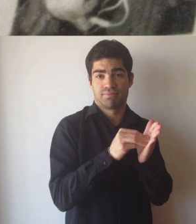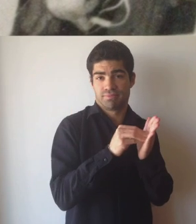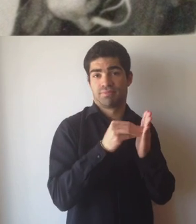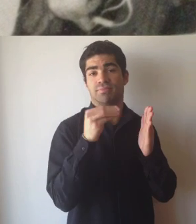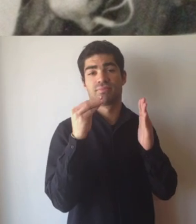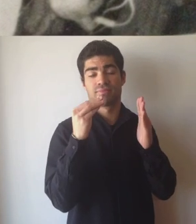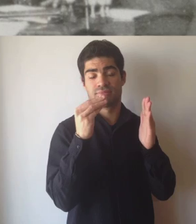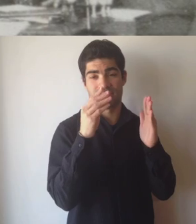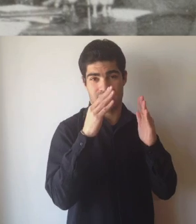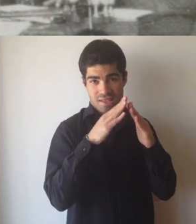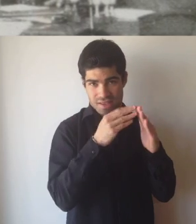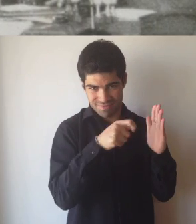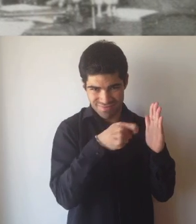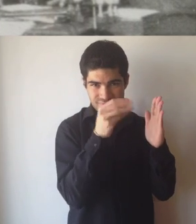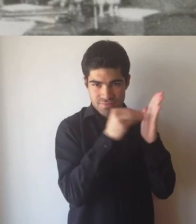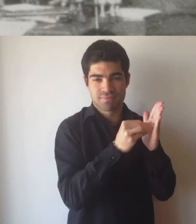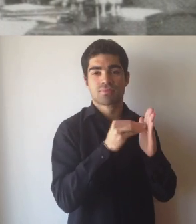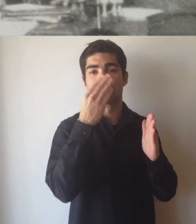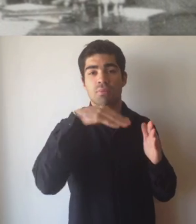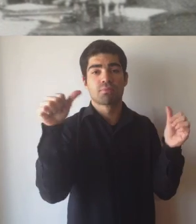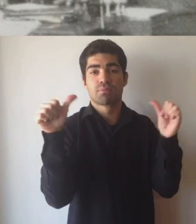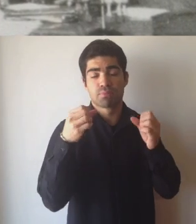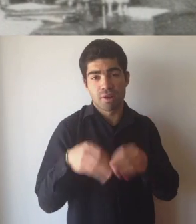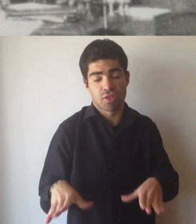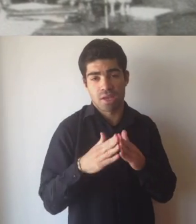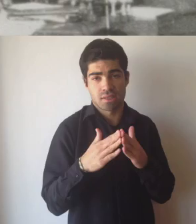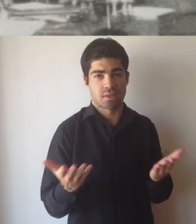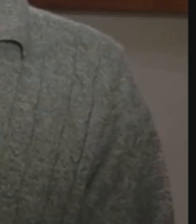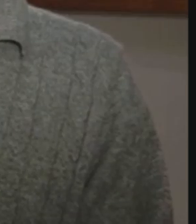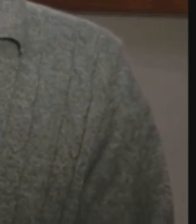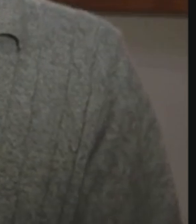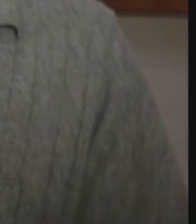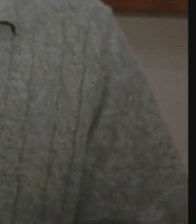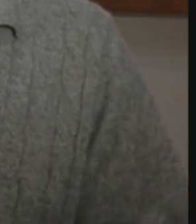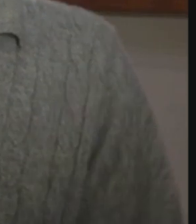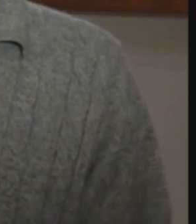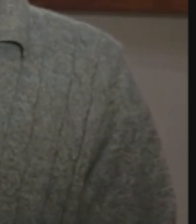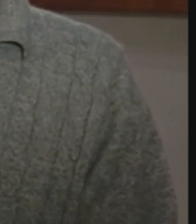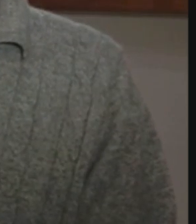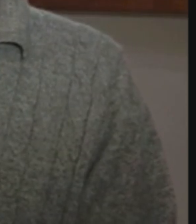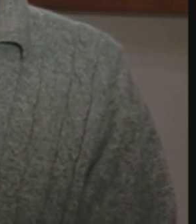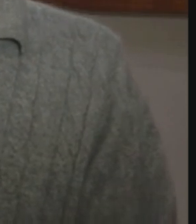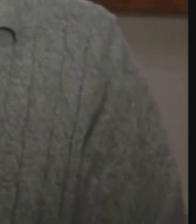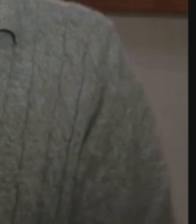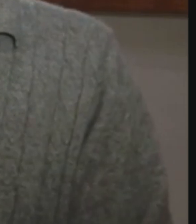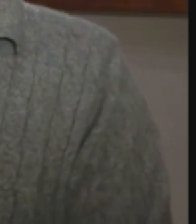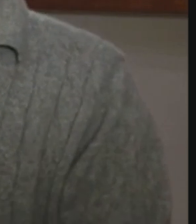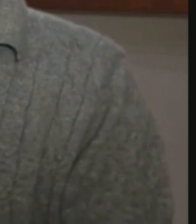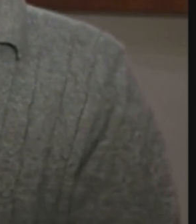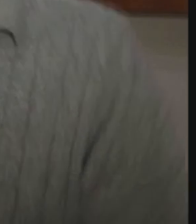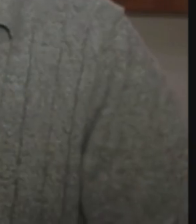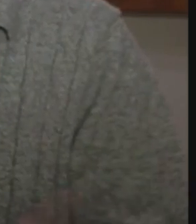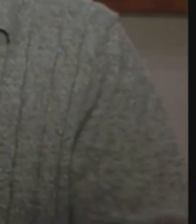club. El club necesitaba imperiosamente una inyección económica y mi papá no tuvo mejor idea que hacer un